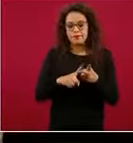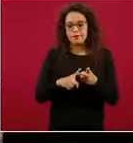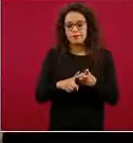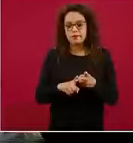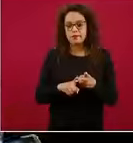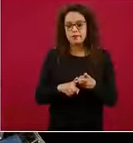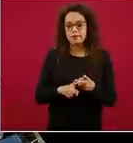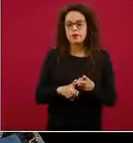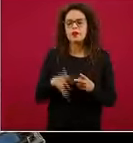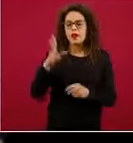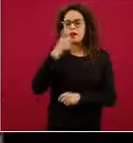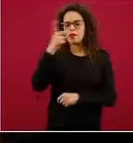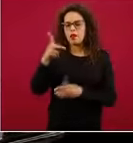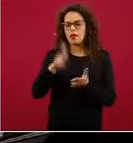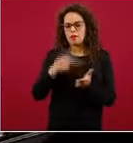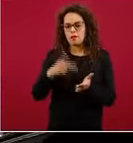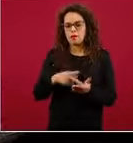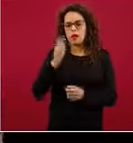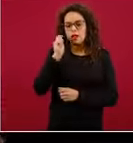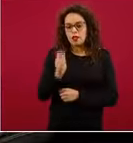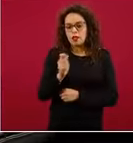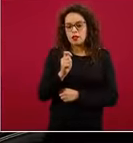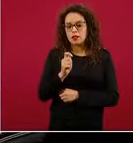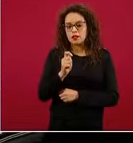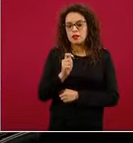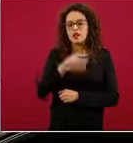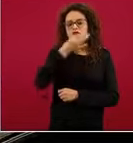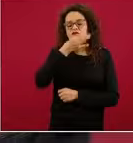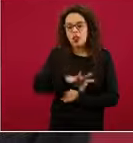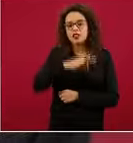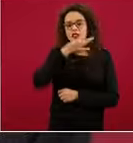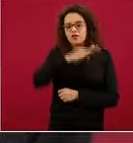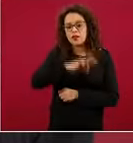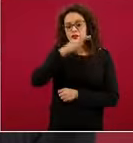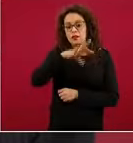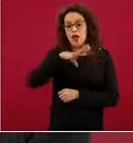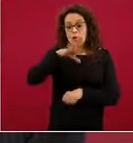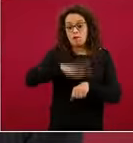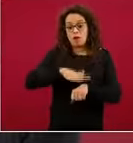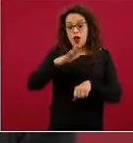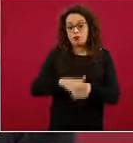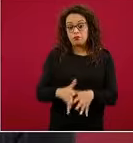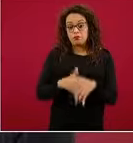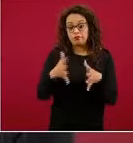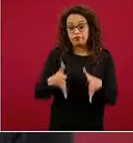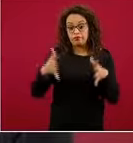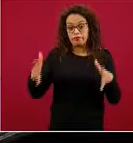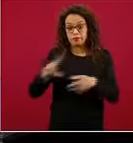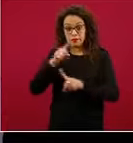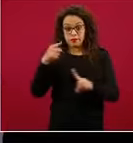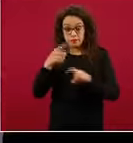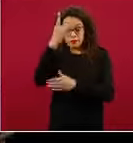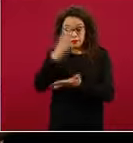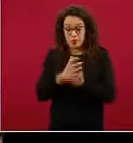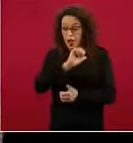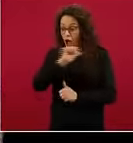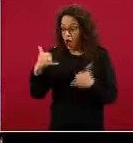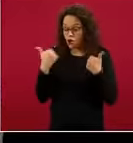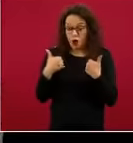que lamentablemente las fiestas privadas van en aumento. Esta situación no es solo cuestión de jóvenes, hablamos